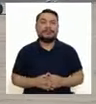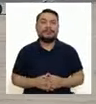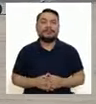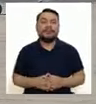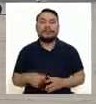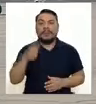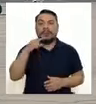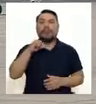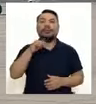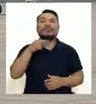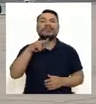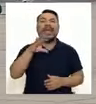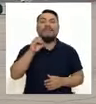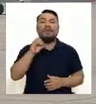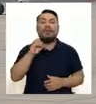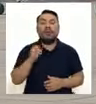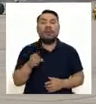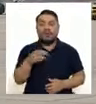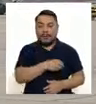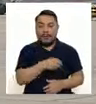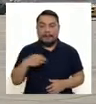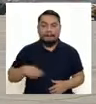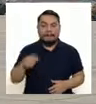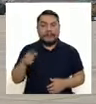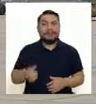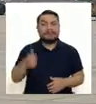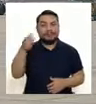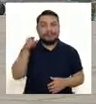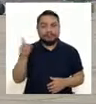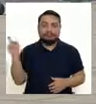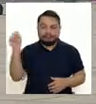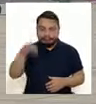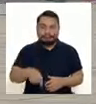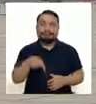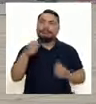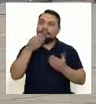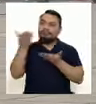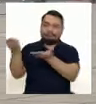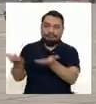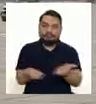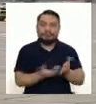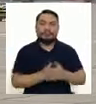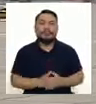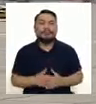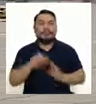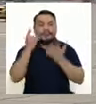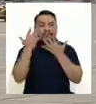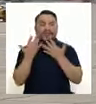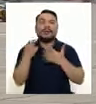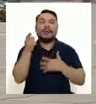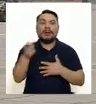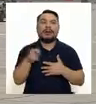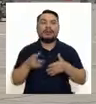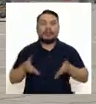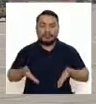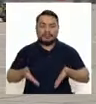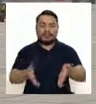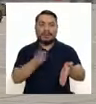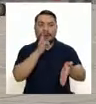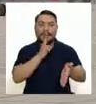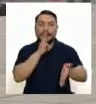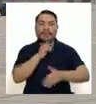Gustavo Adrianzen Olaya, quien está ya dispuesto y en espera en la alfombra roja